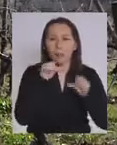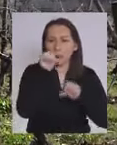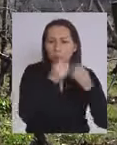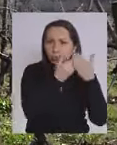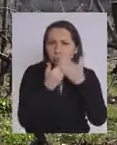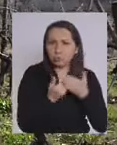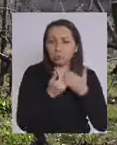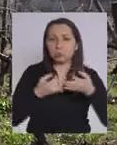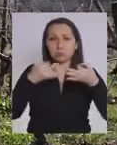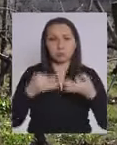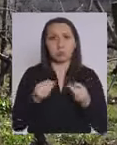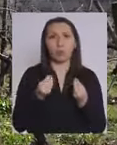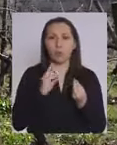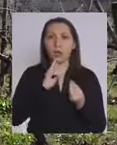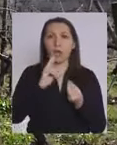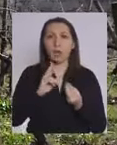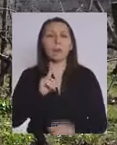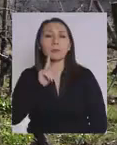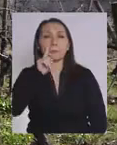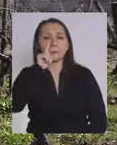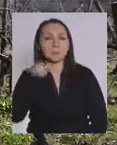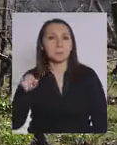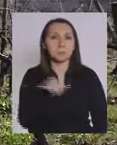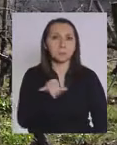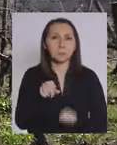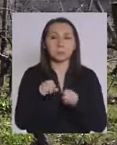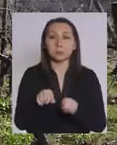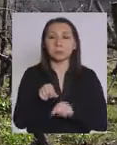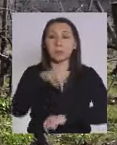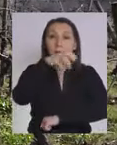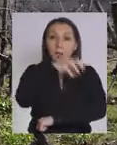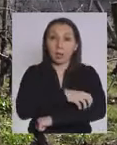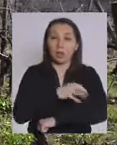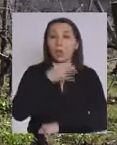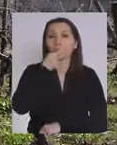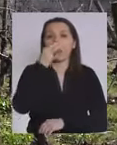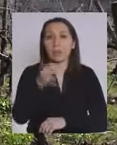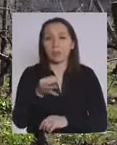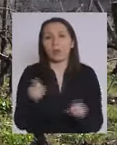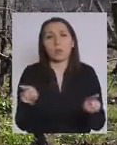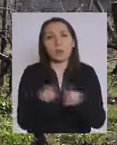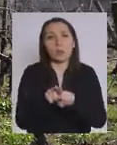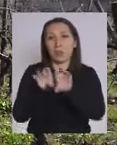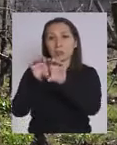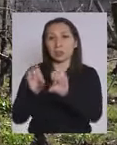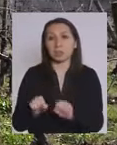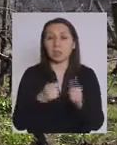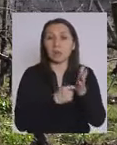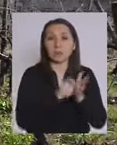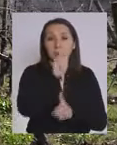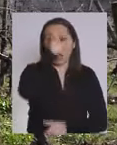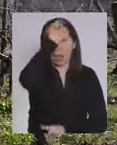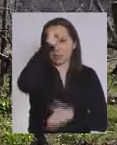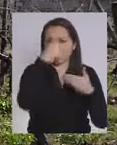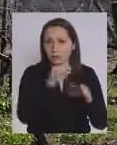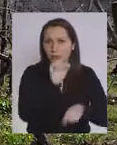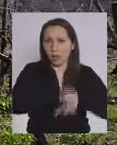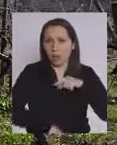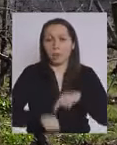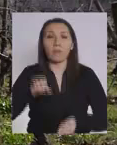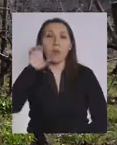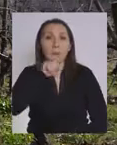e igualmente efectiva que el test psr desde la región se ha dicho que aunque el sistema esté validado en argentina perú